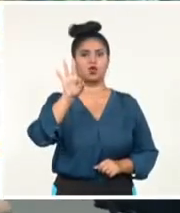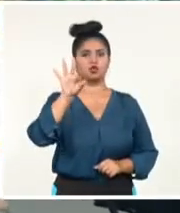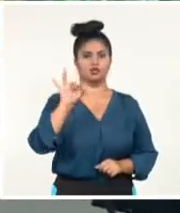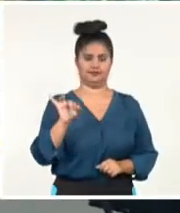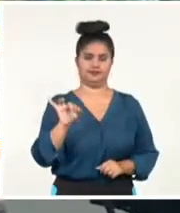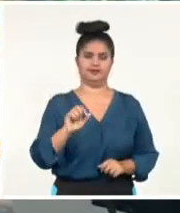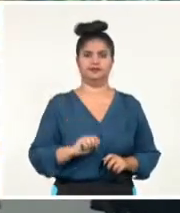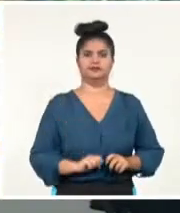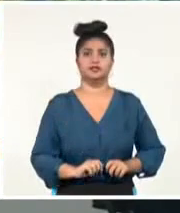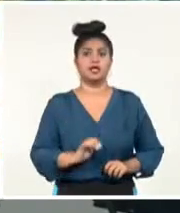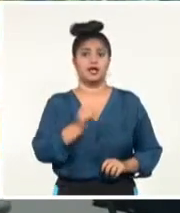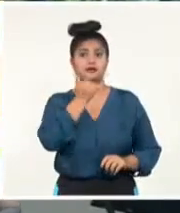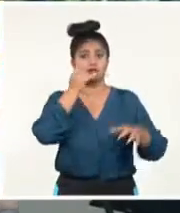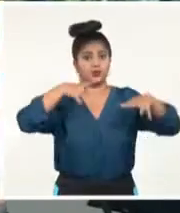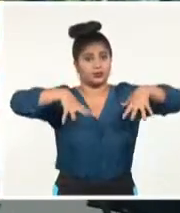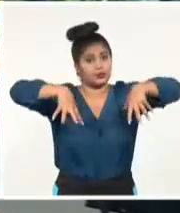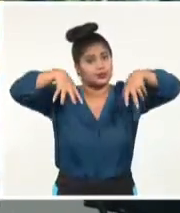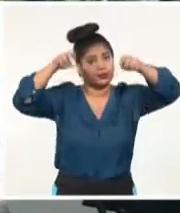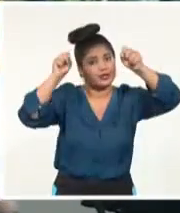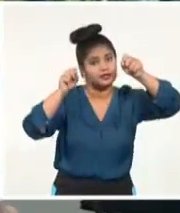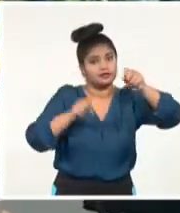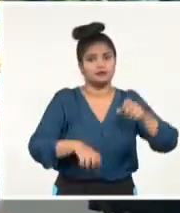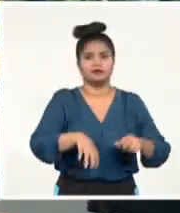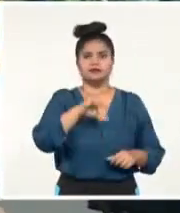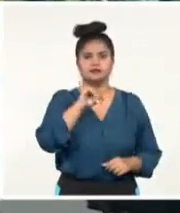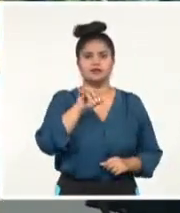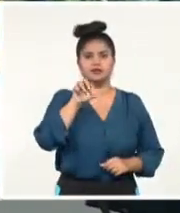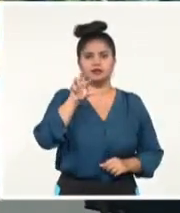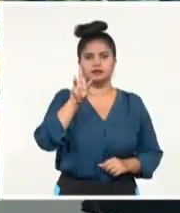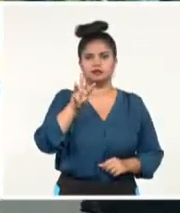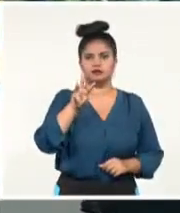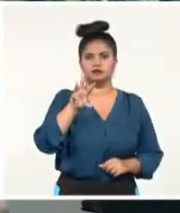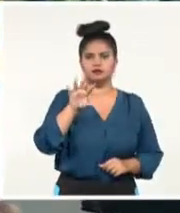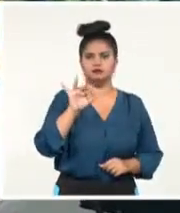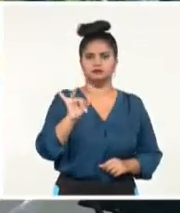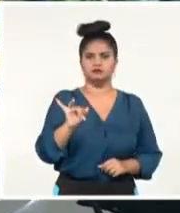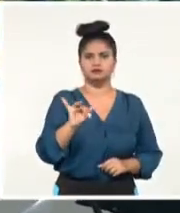afectación o un apagón estimado en 637 megawatts